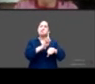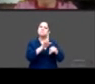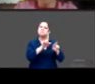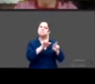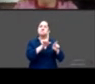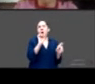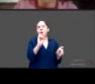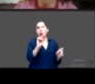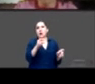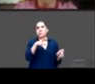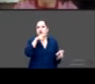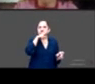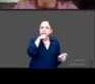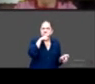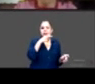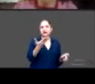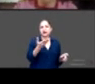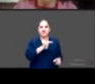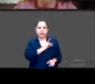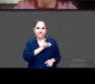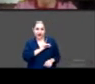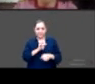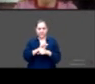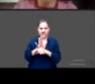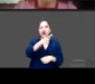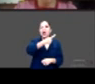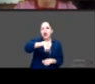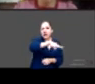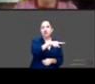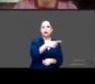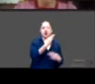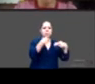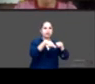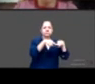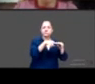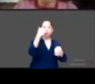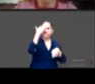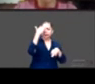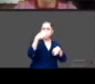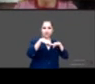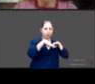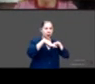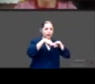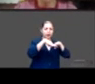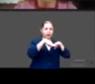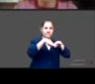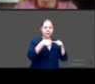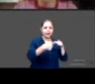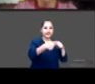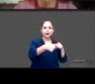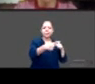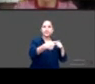del temor lo que ocasiona toda esta situación sin embargo después de al que suceda al que pase ya